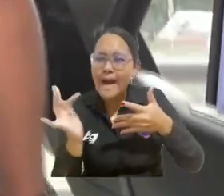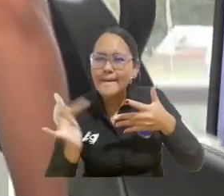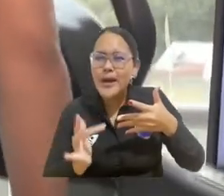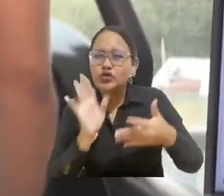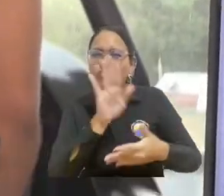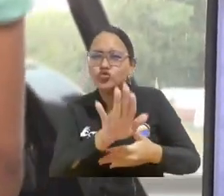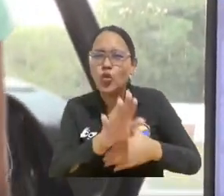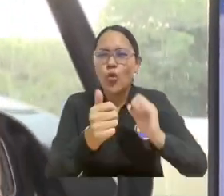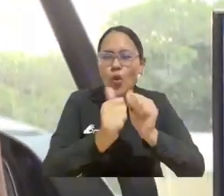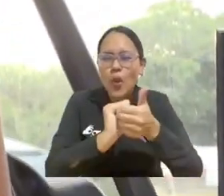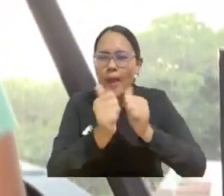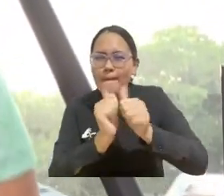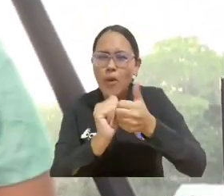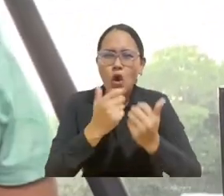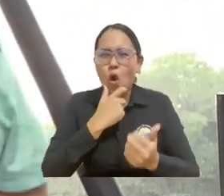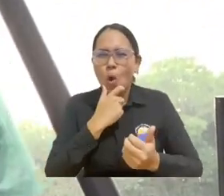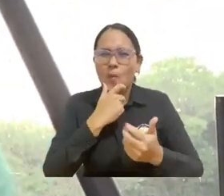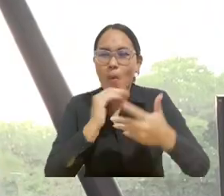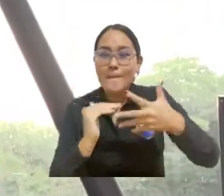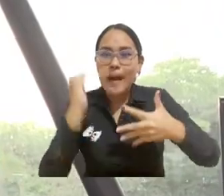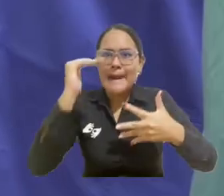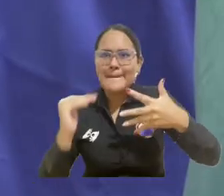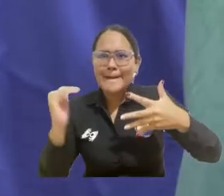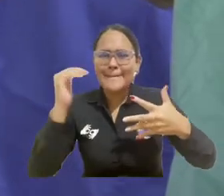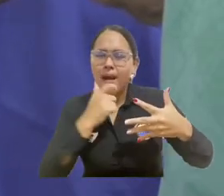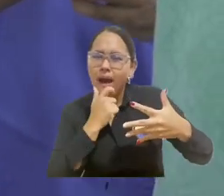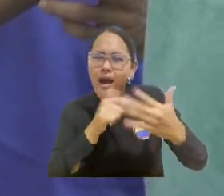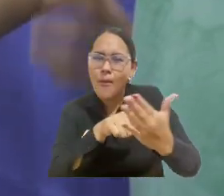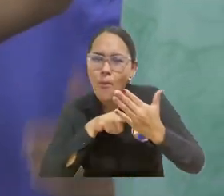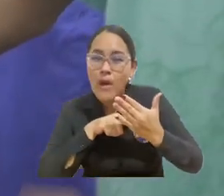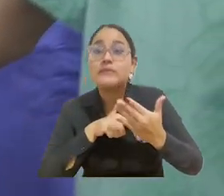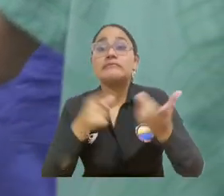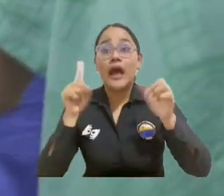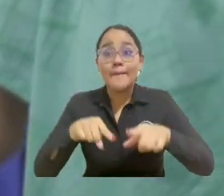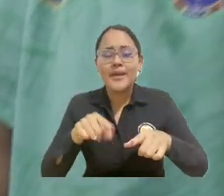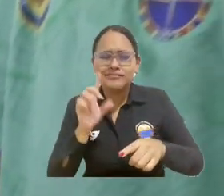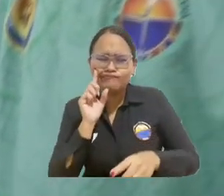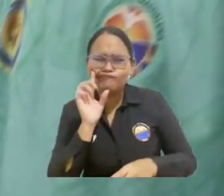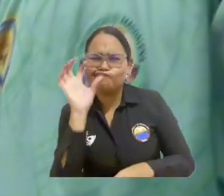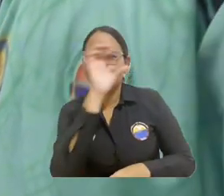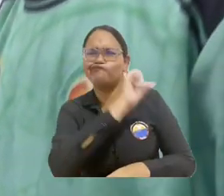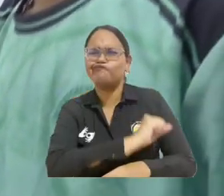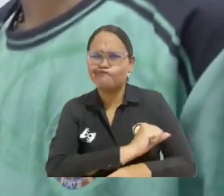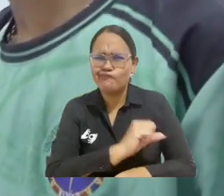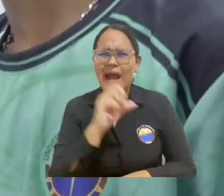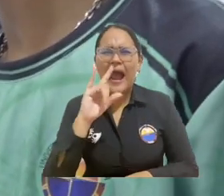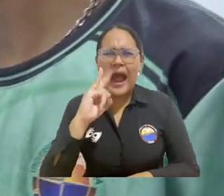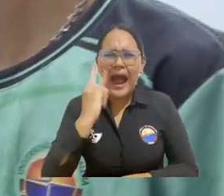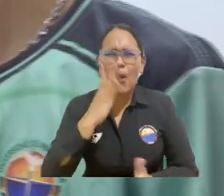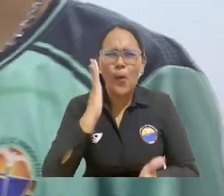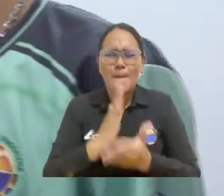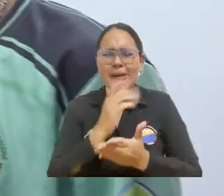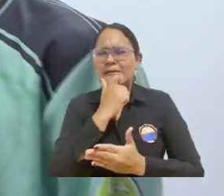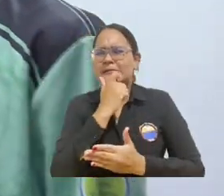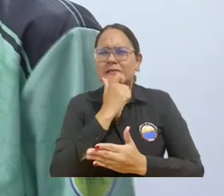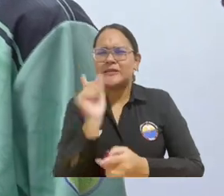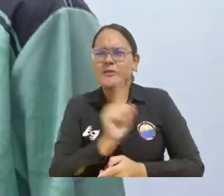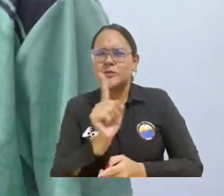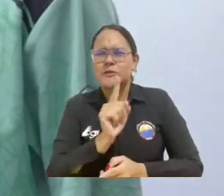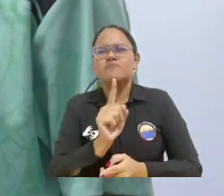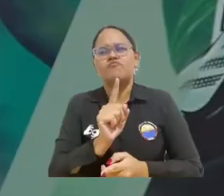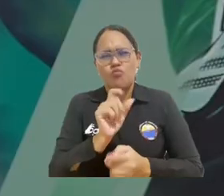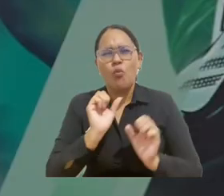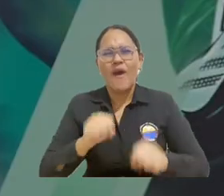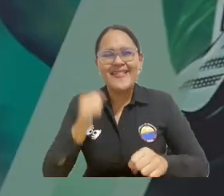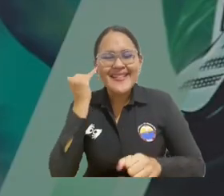las alteraciones que tienen los deportistas y además, si hacemos diagnósticos tempranos, podemos mejorar